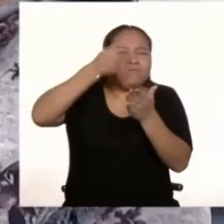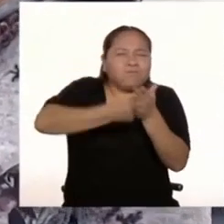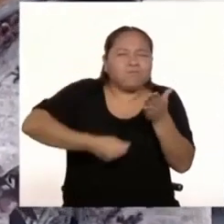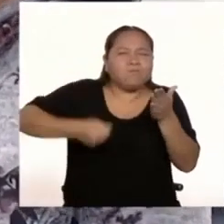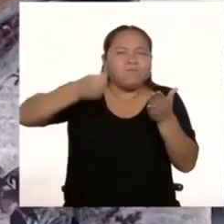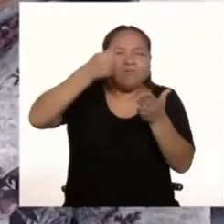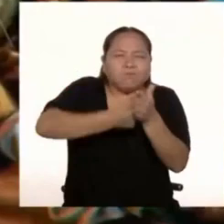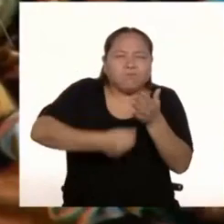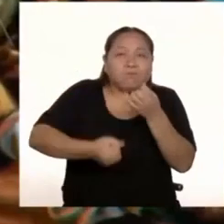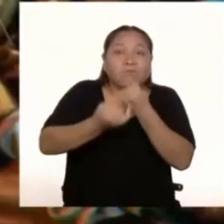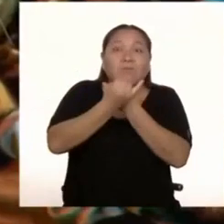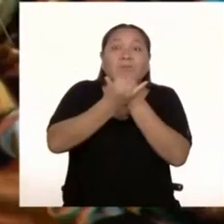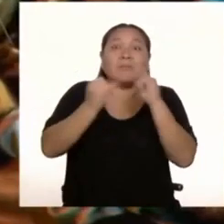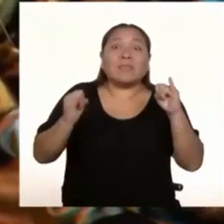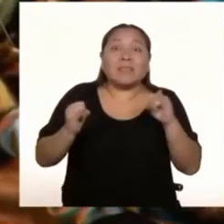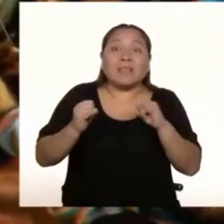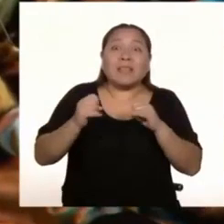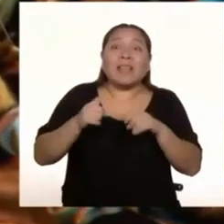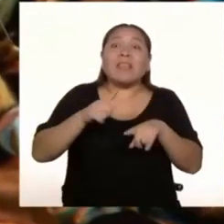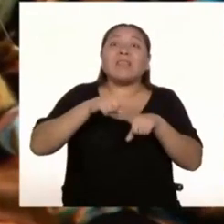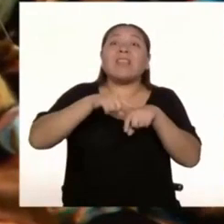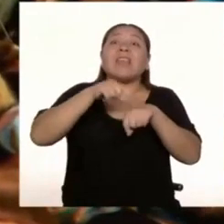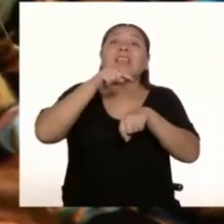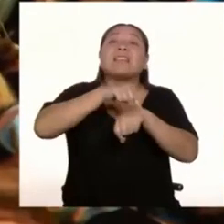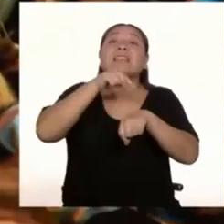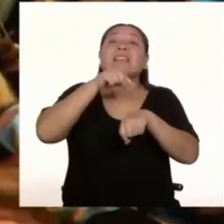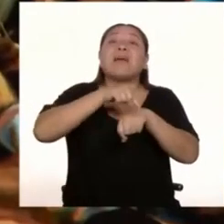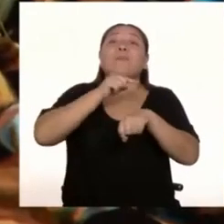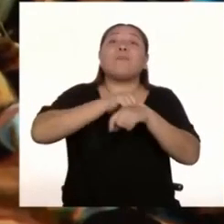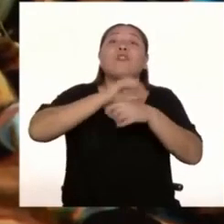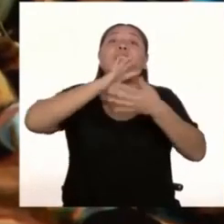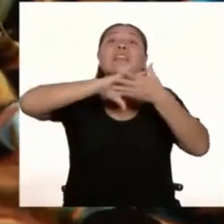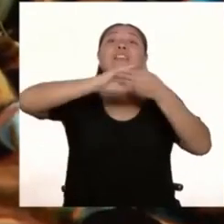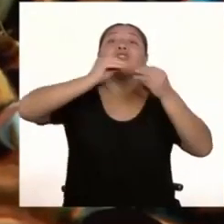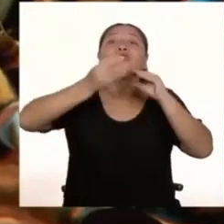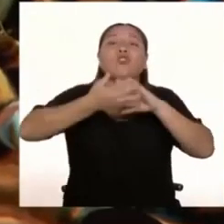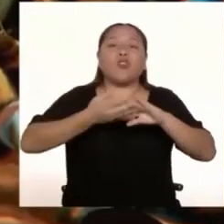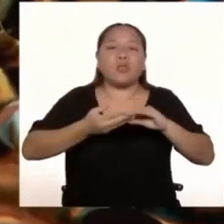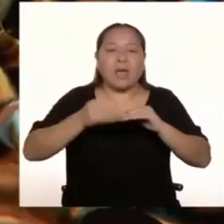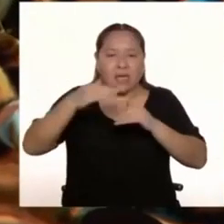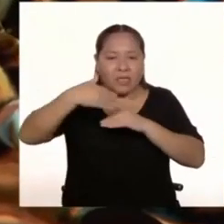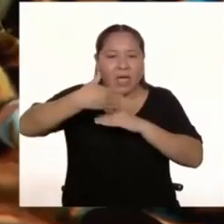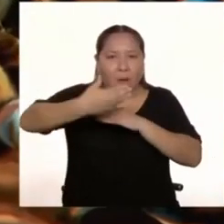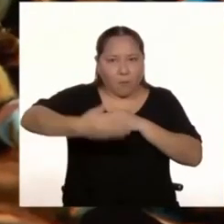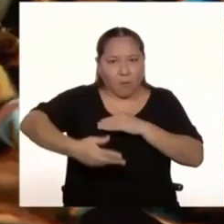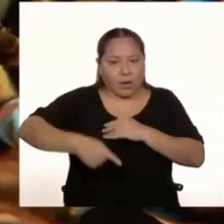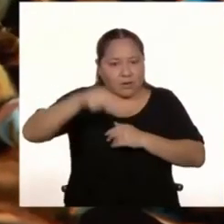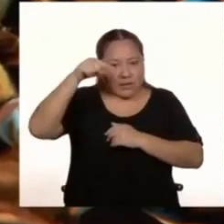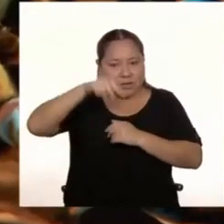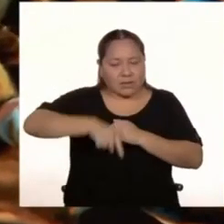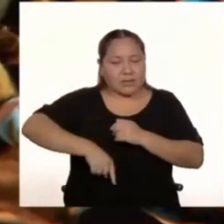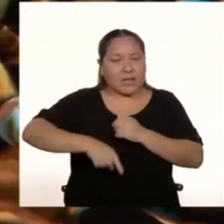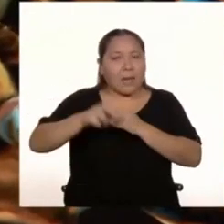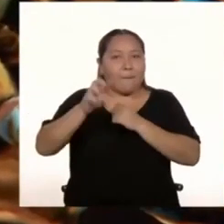históricos de un país. Por eso es que el país después los va reconociendo poco a